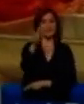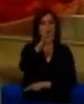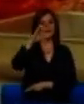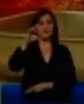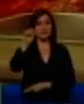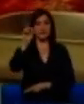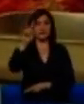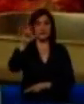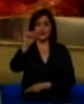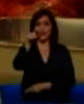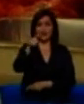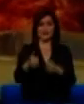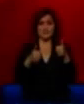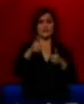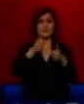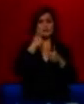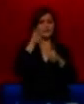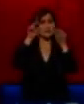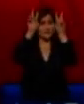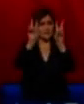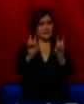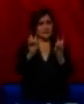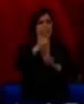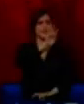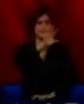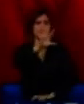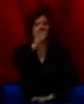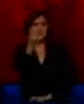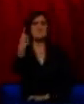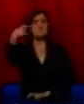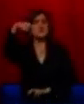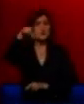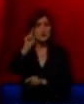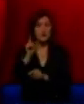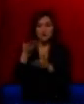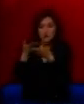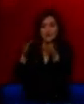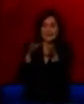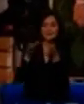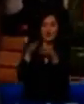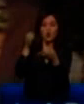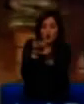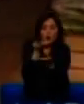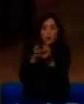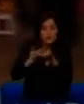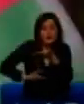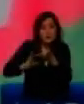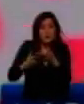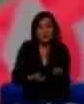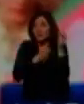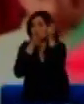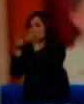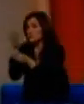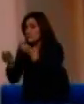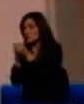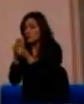capital. El candidato señaló que la emisión de los 750 millones de bonos por parte del gobierno es señal de la necesidad